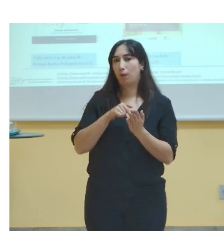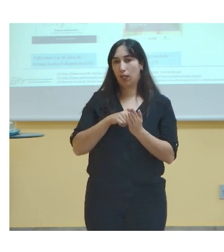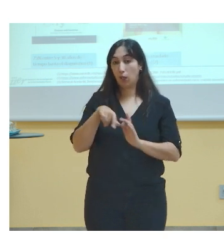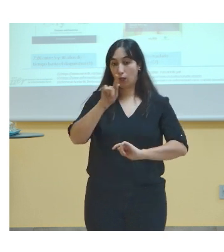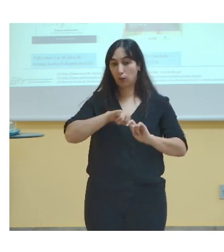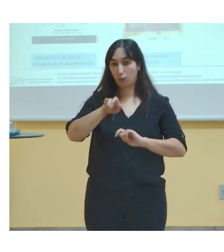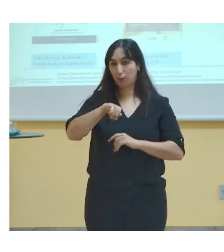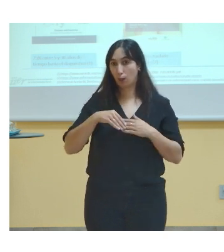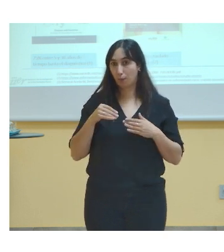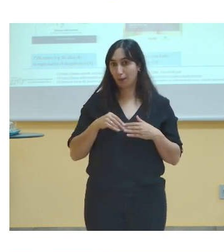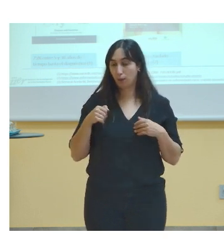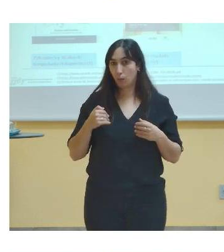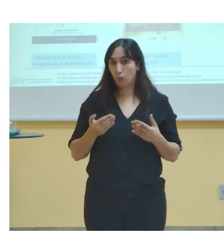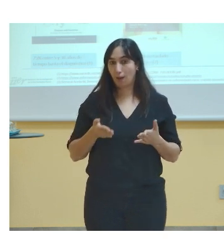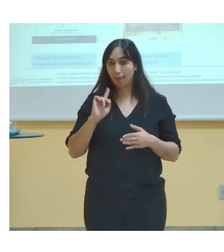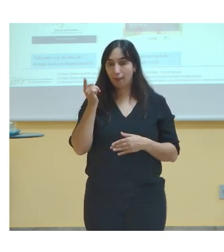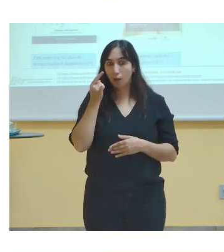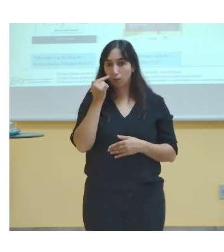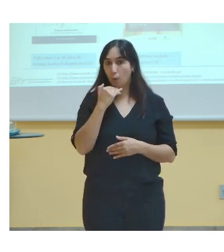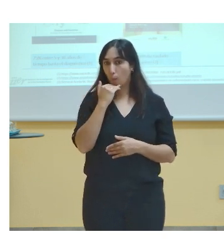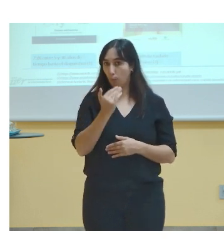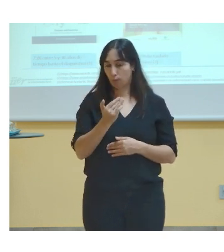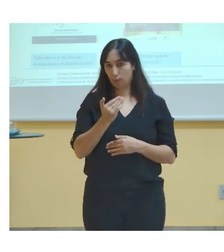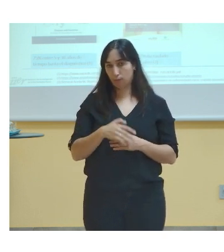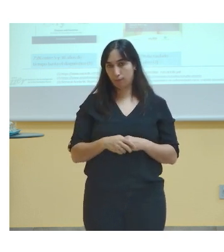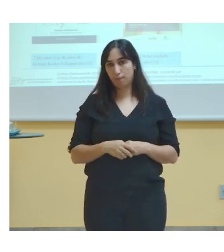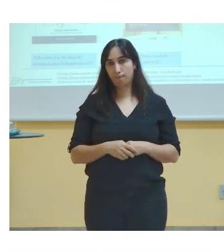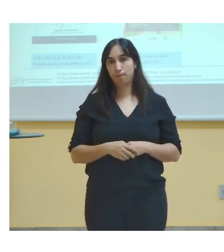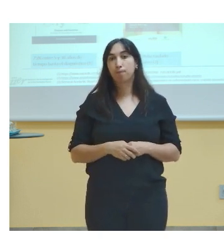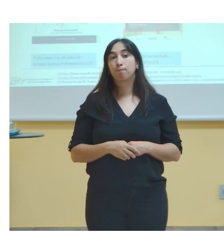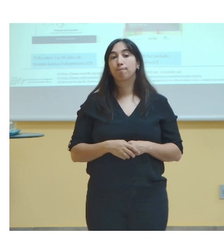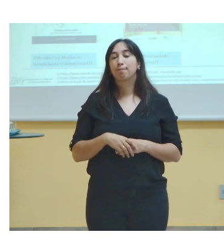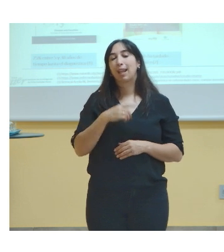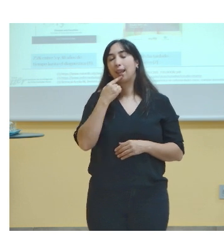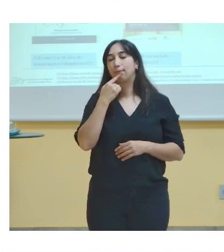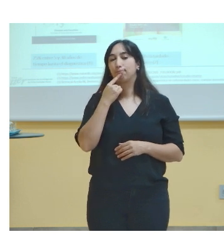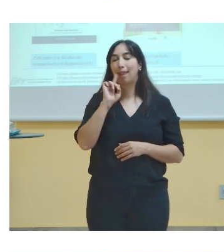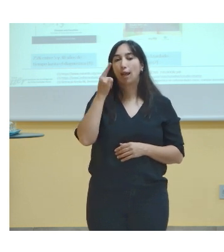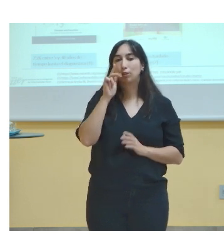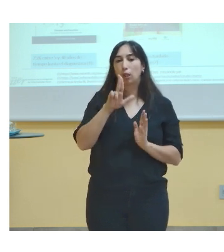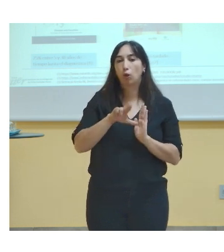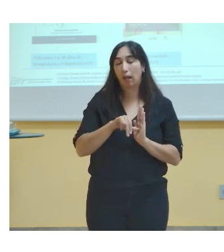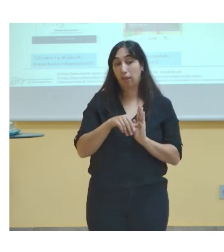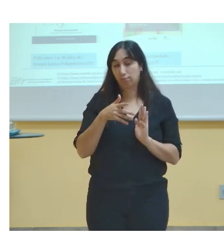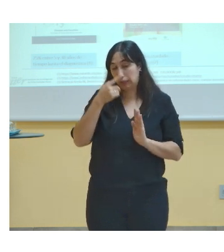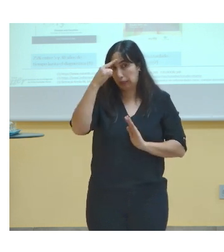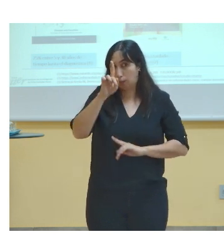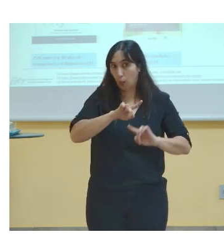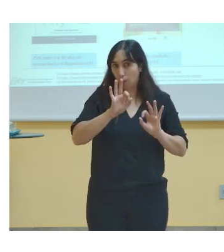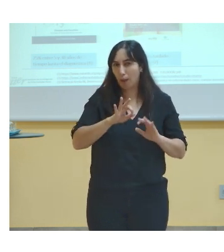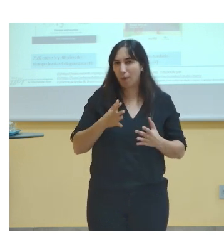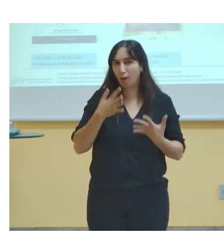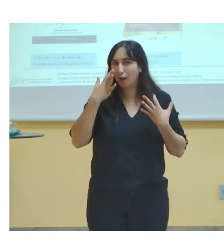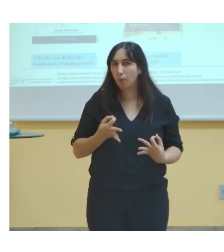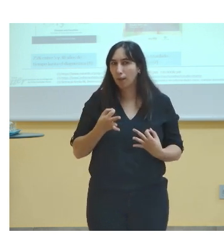asociaciones de pacientes el que se llegue al diagnóstico lo antes posible. Pero hablamos de retraso diagnóstico, conocemos que es un problema, pero ¿qué